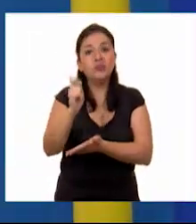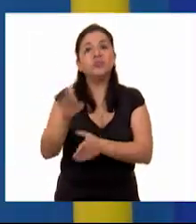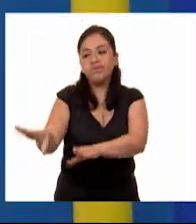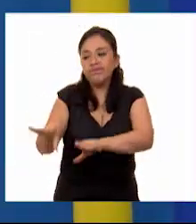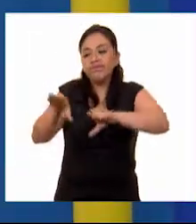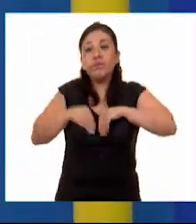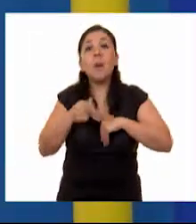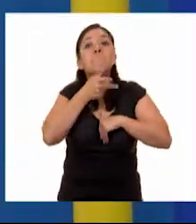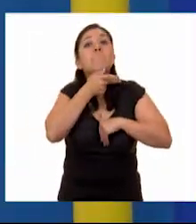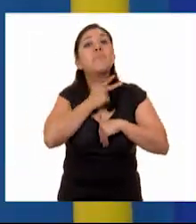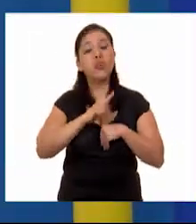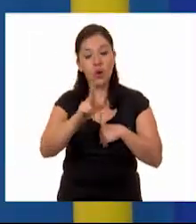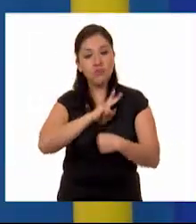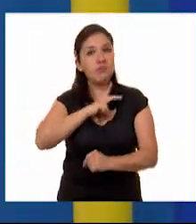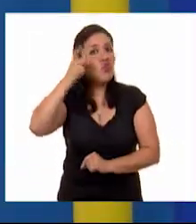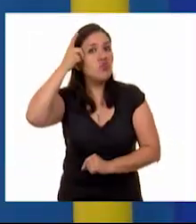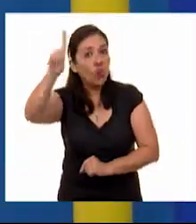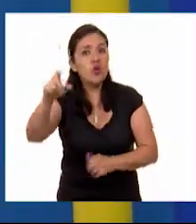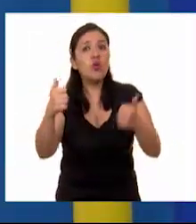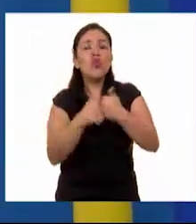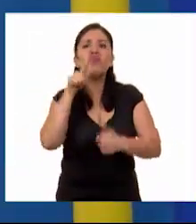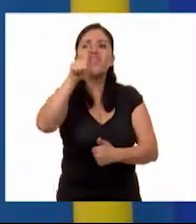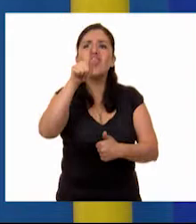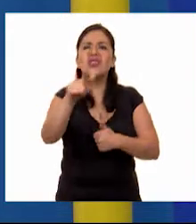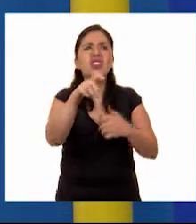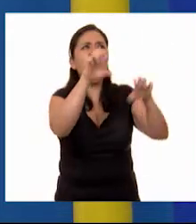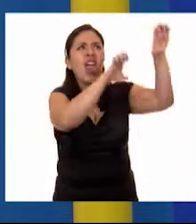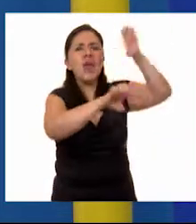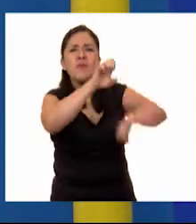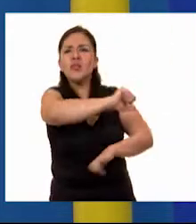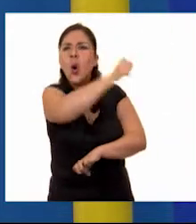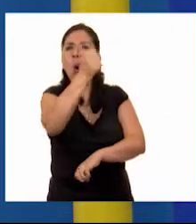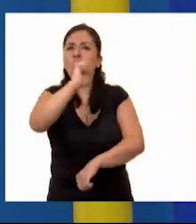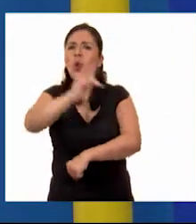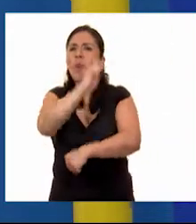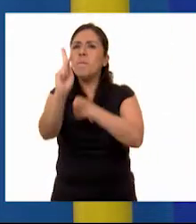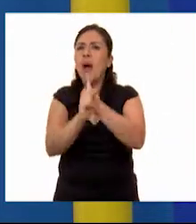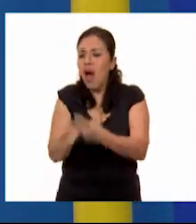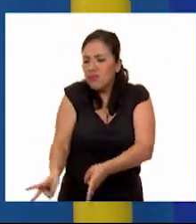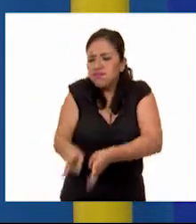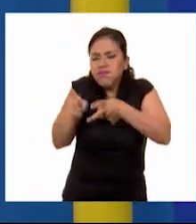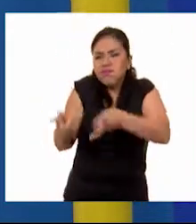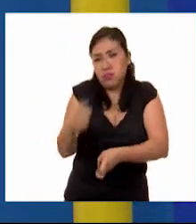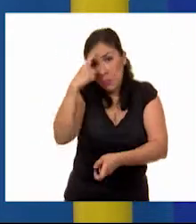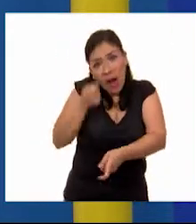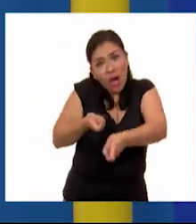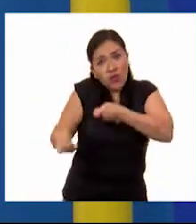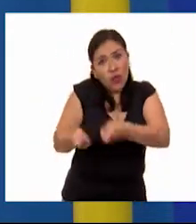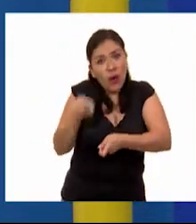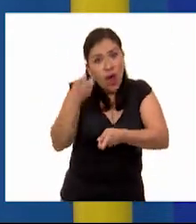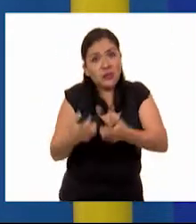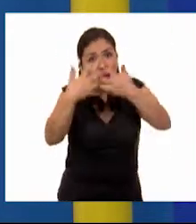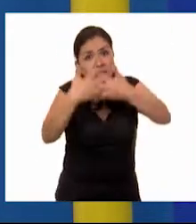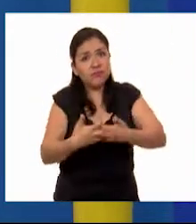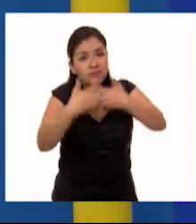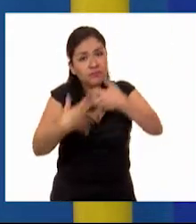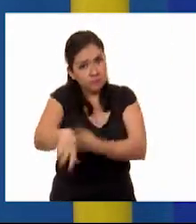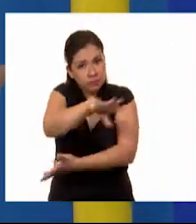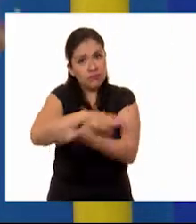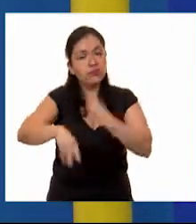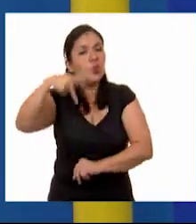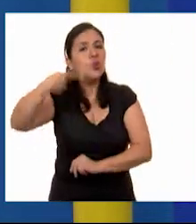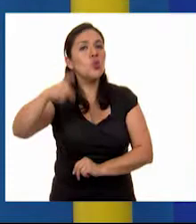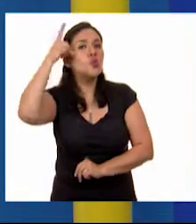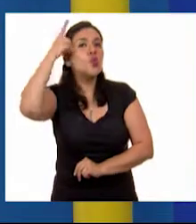legal del petróleo que explotaban 17 compañías extranjeras que tenían el control de la industria para convertirse en